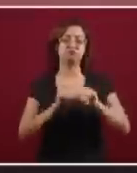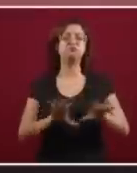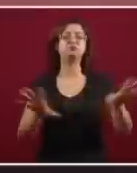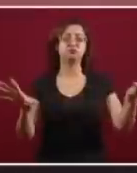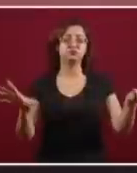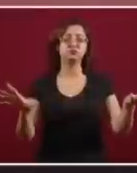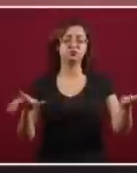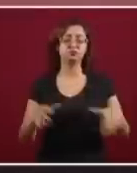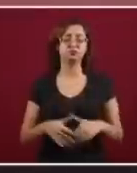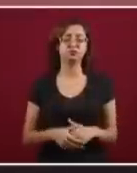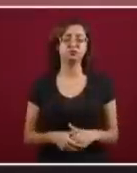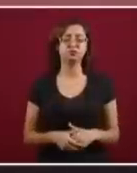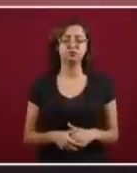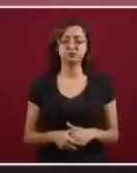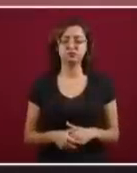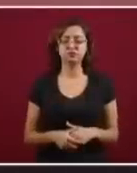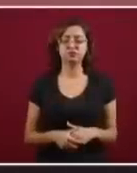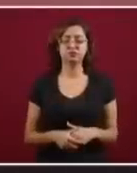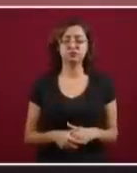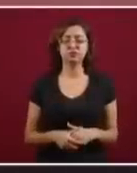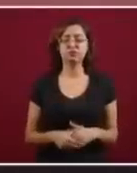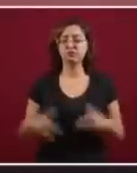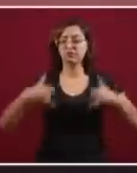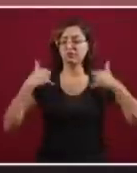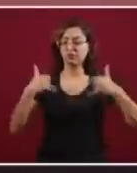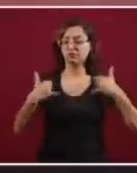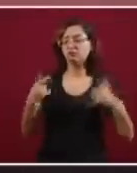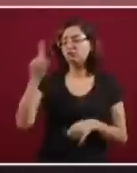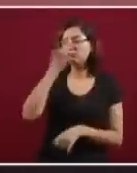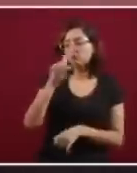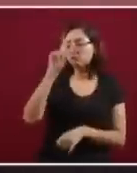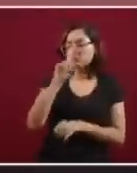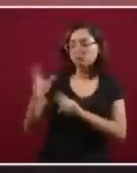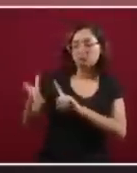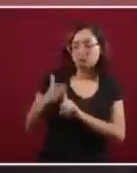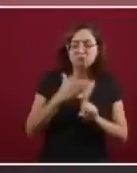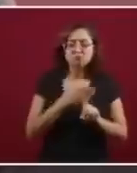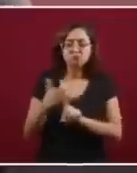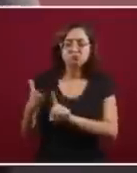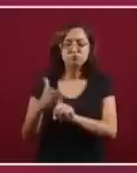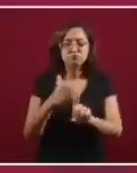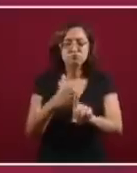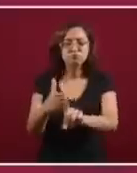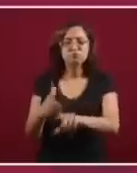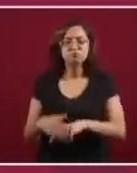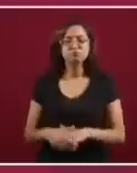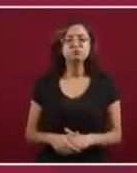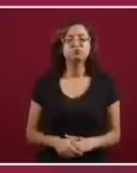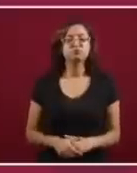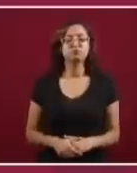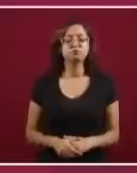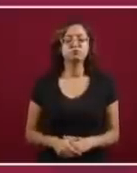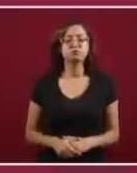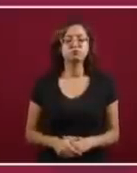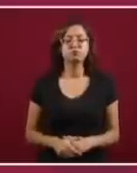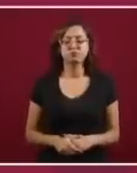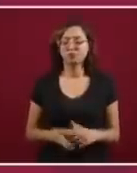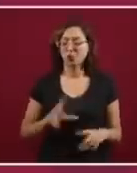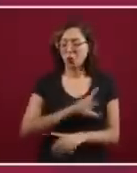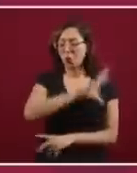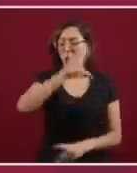de orientación a los jóvenes y vamos a dedicar todos los